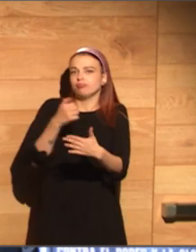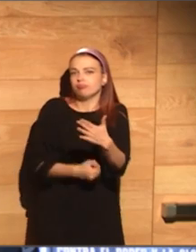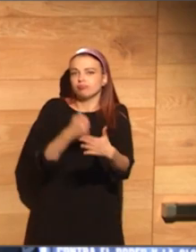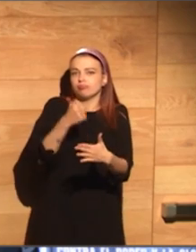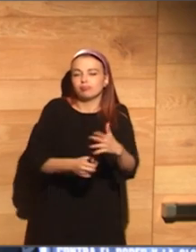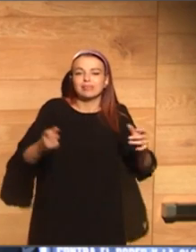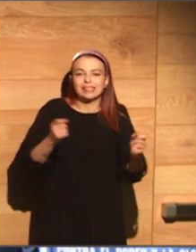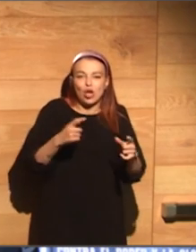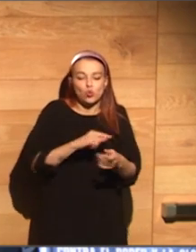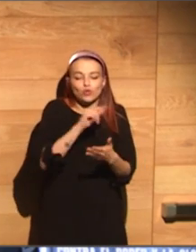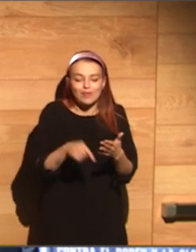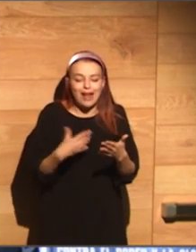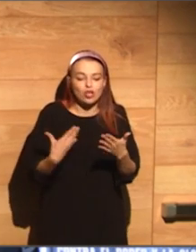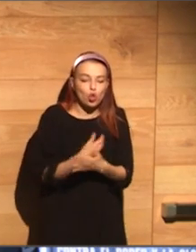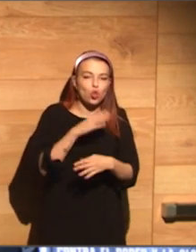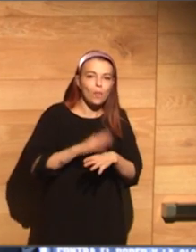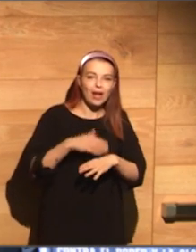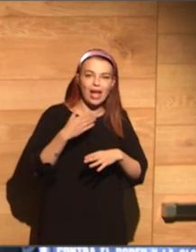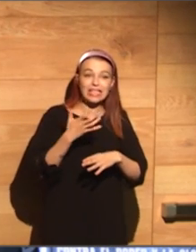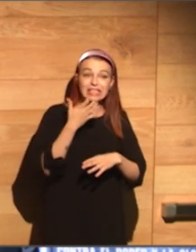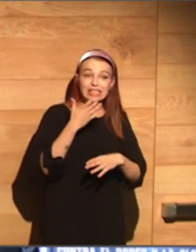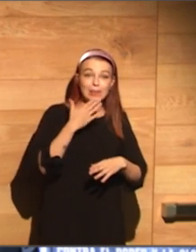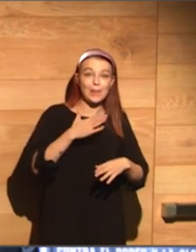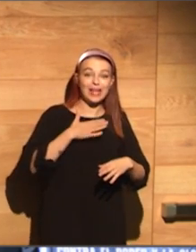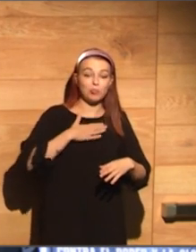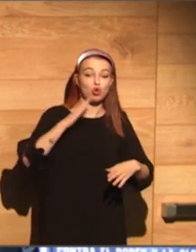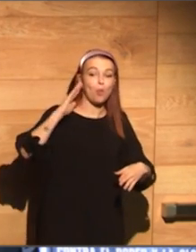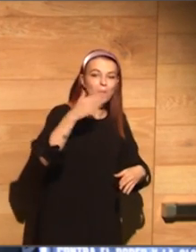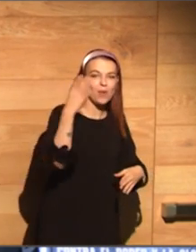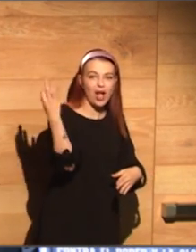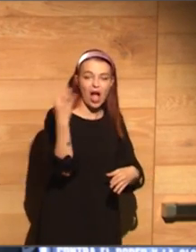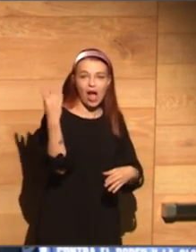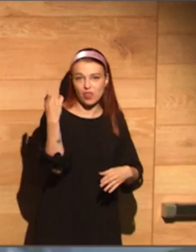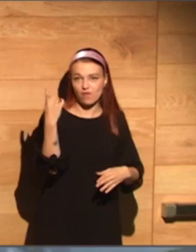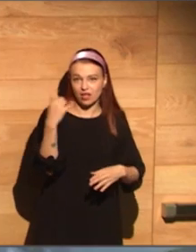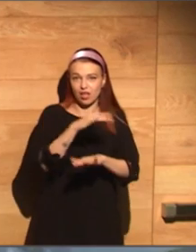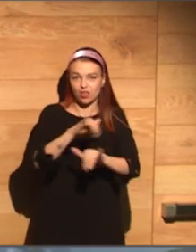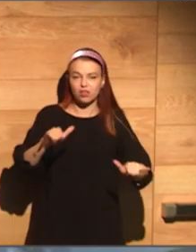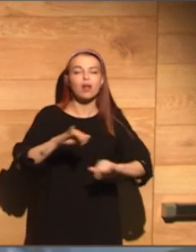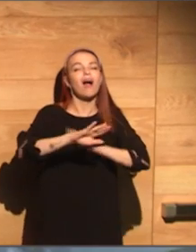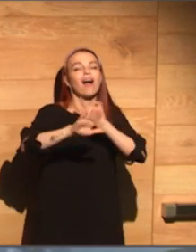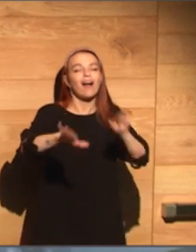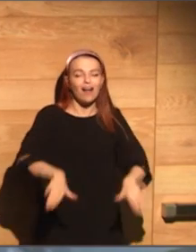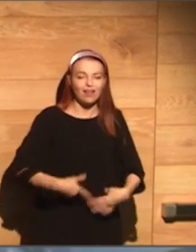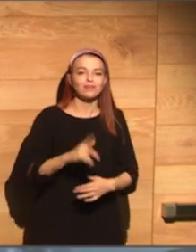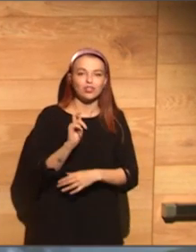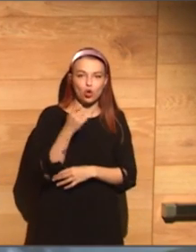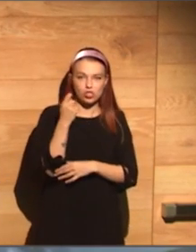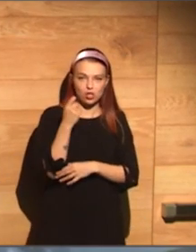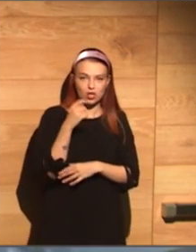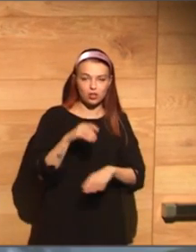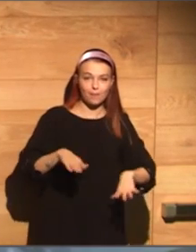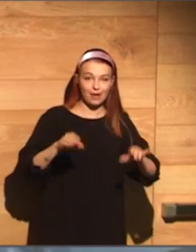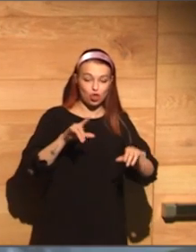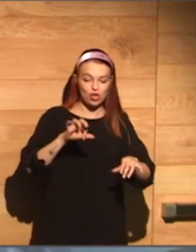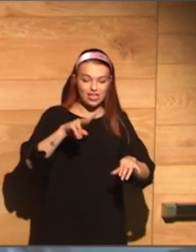los seguros para asegurarse de que si dañaban patrimonio tendrían que reponerlo, etcétera, etcétera, por fin consiguió su sueño de rodar en el Palacio de